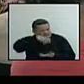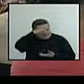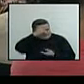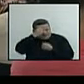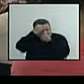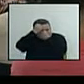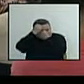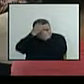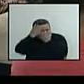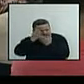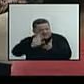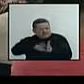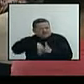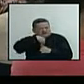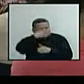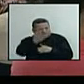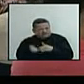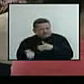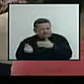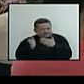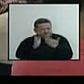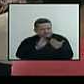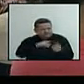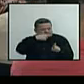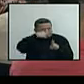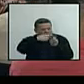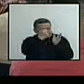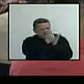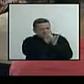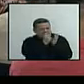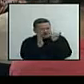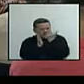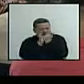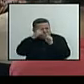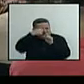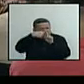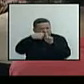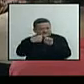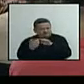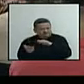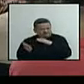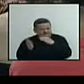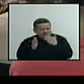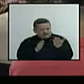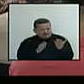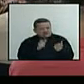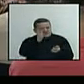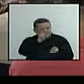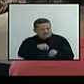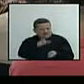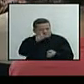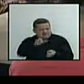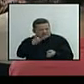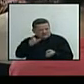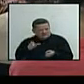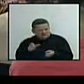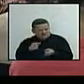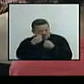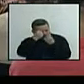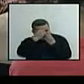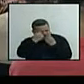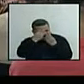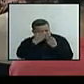así a la consumación, se ha convertido para todos los que le obedecen en autor de